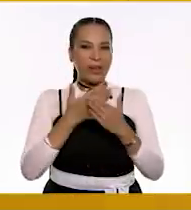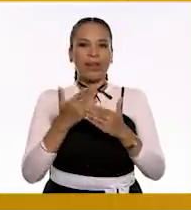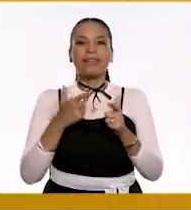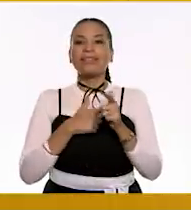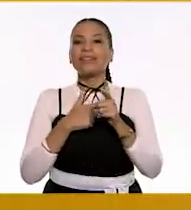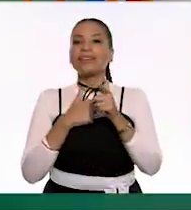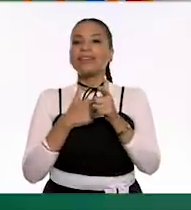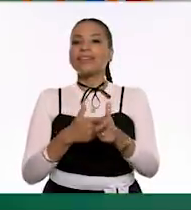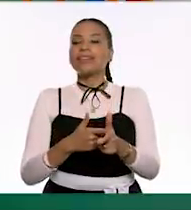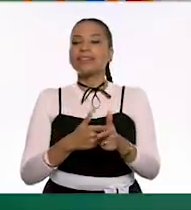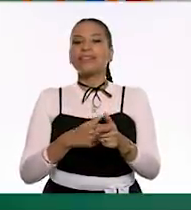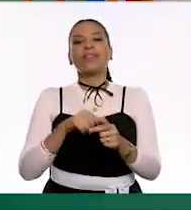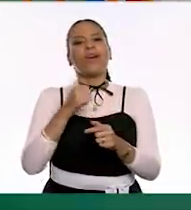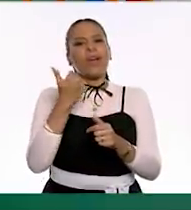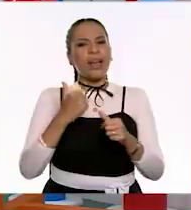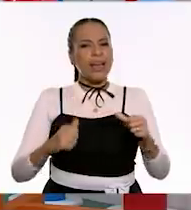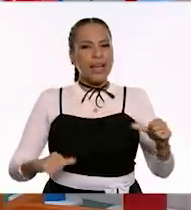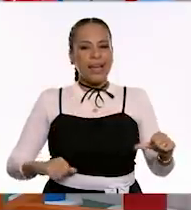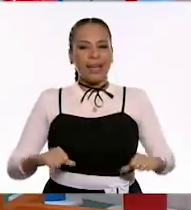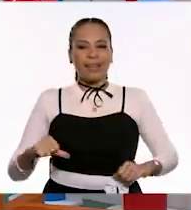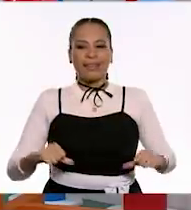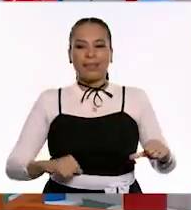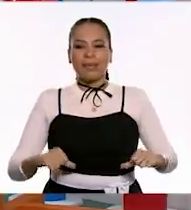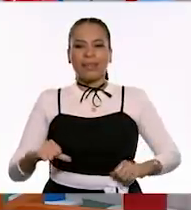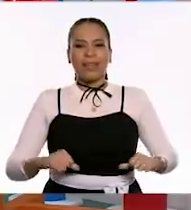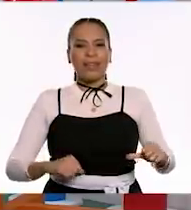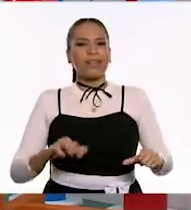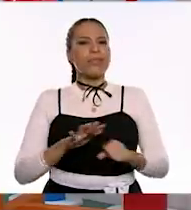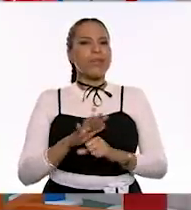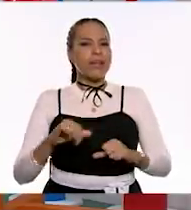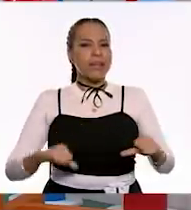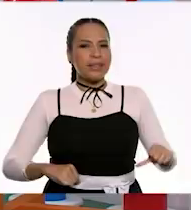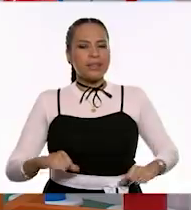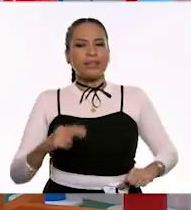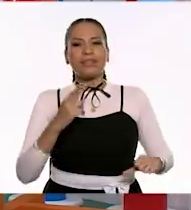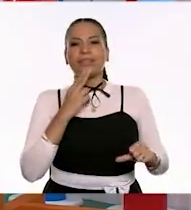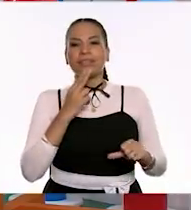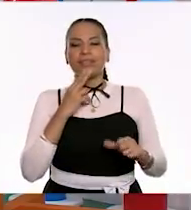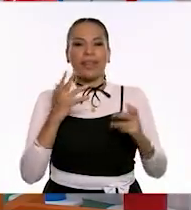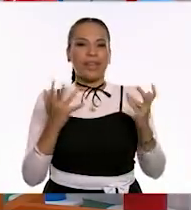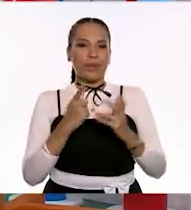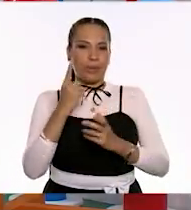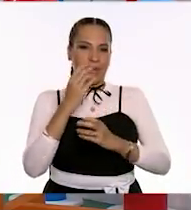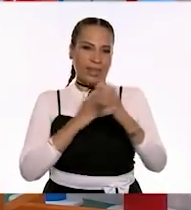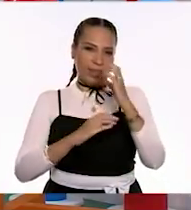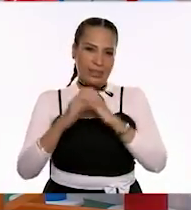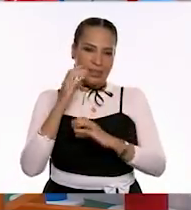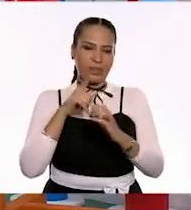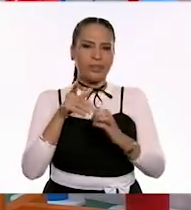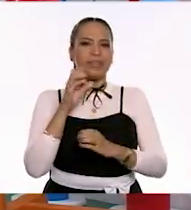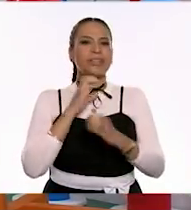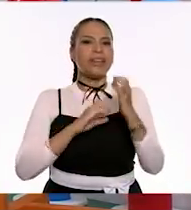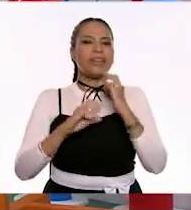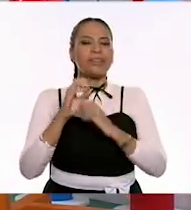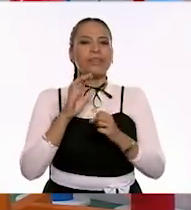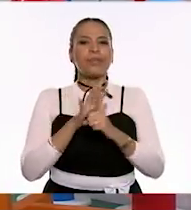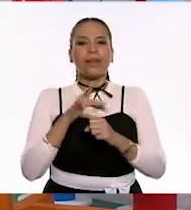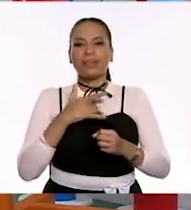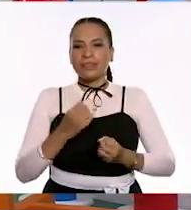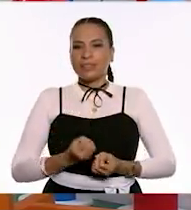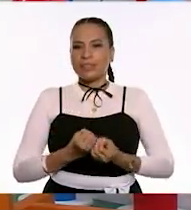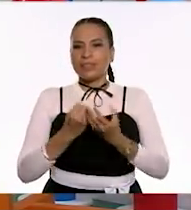continuar con una siguiente actividad. Esta actividad nos va a ayudar a crear una canción y esta canción tiene que